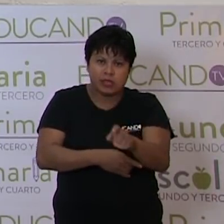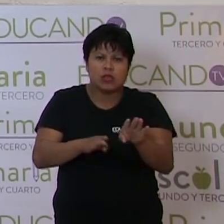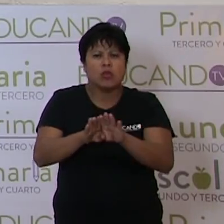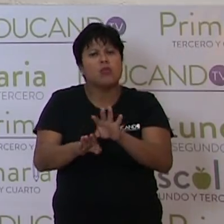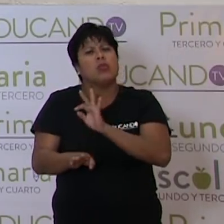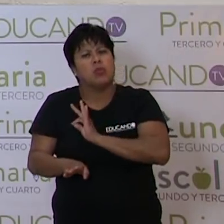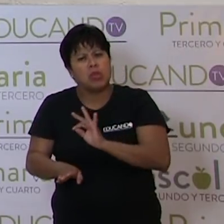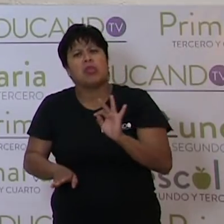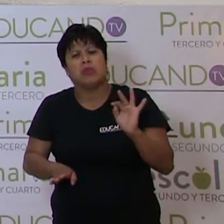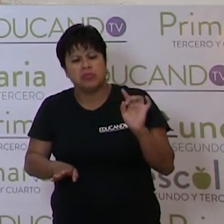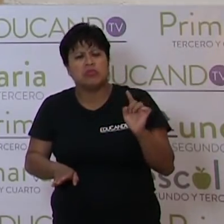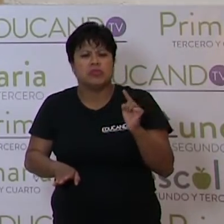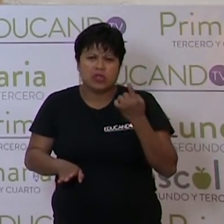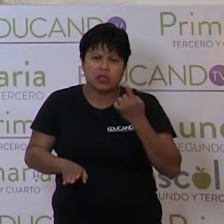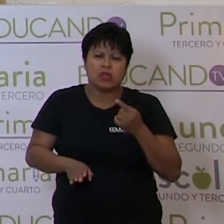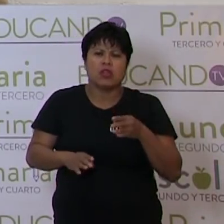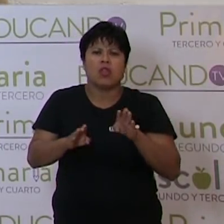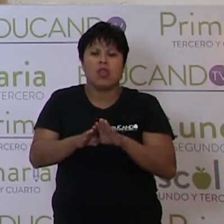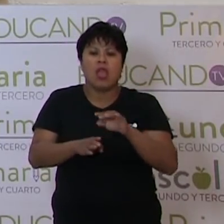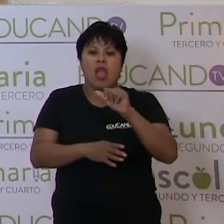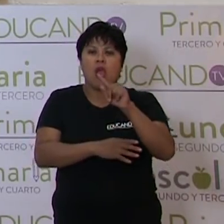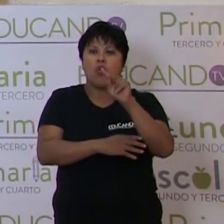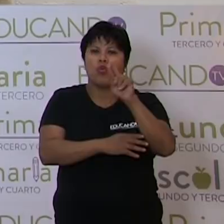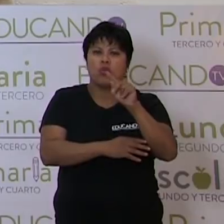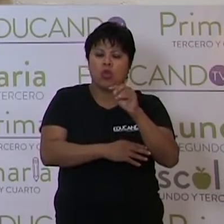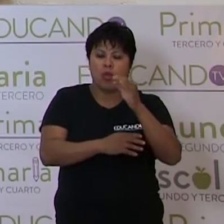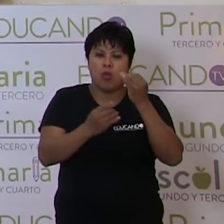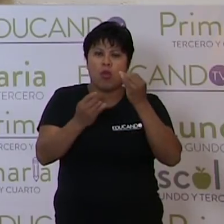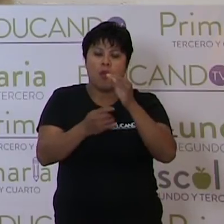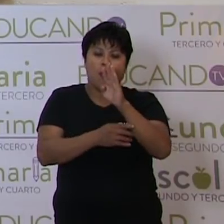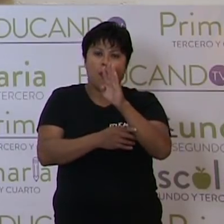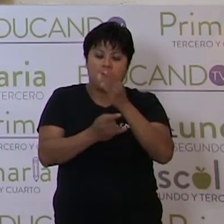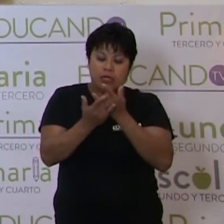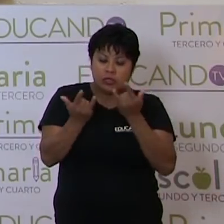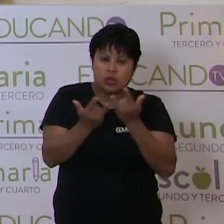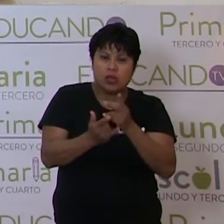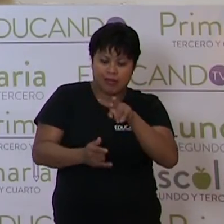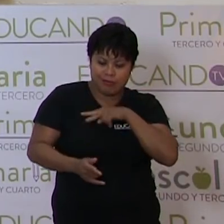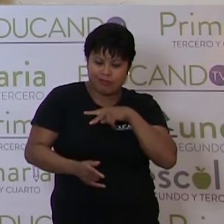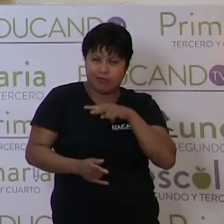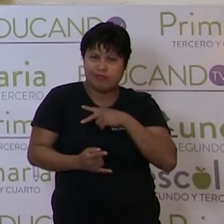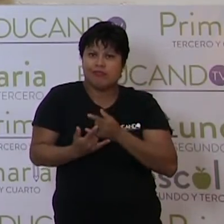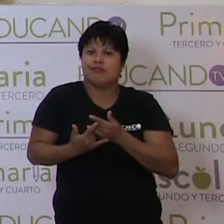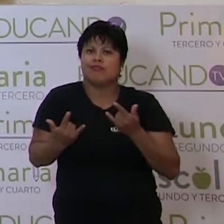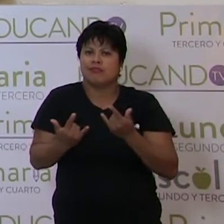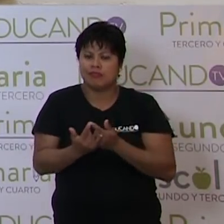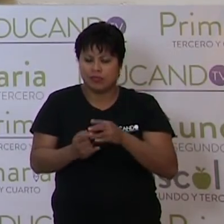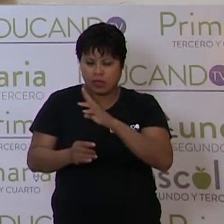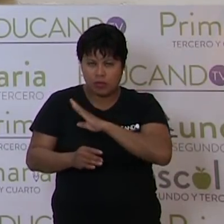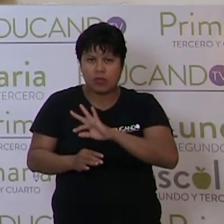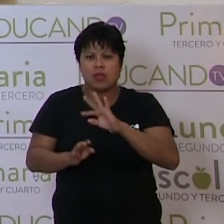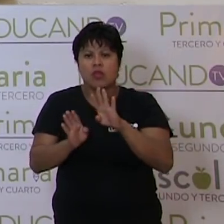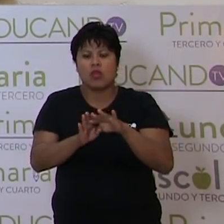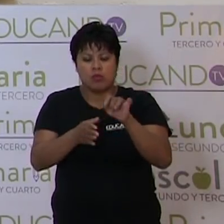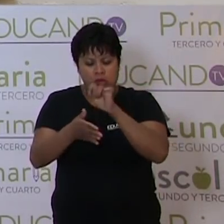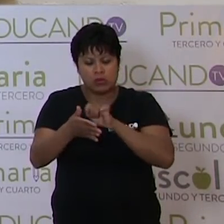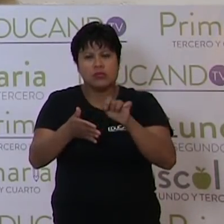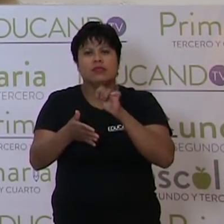ser una autobiografía, que es lo que estamos nosotros ahorita planeando